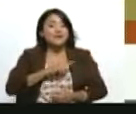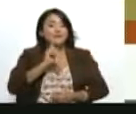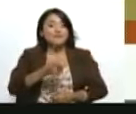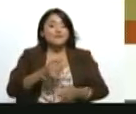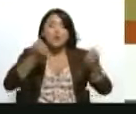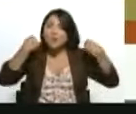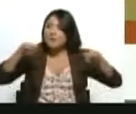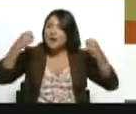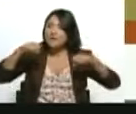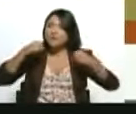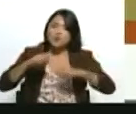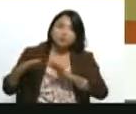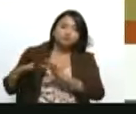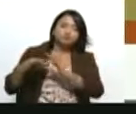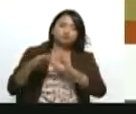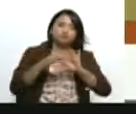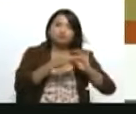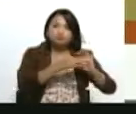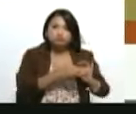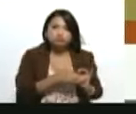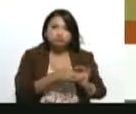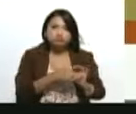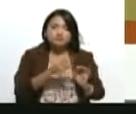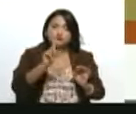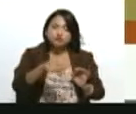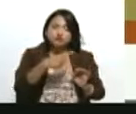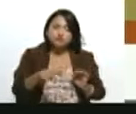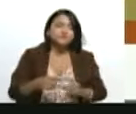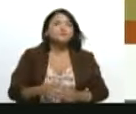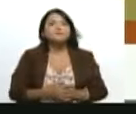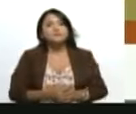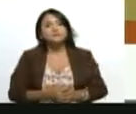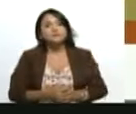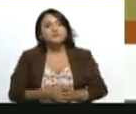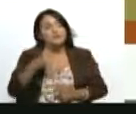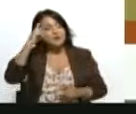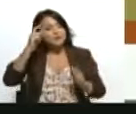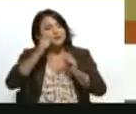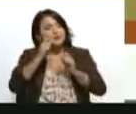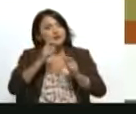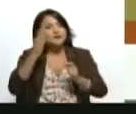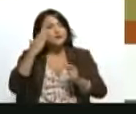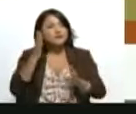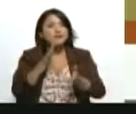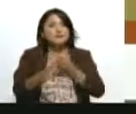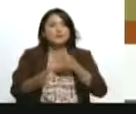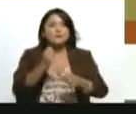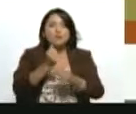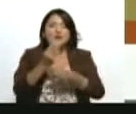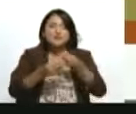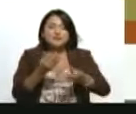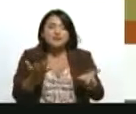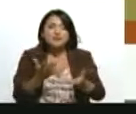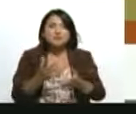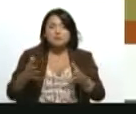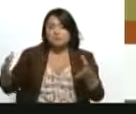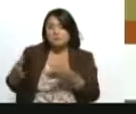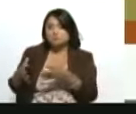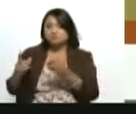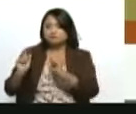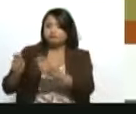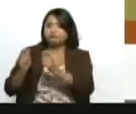Entrenamiento conjunto, ¿verdad? Uno tiene que saber lo que va a hacer. No vamos a tener una montonera, cada quien con